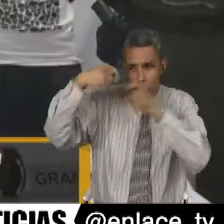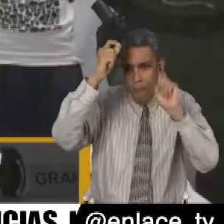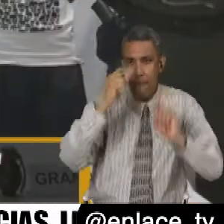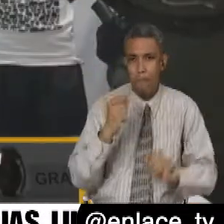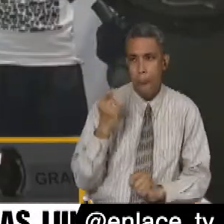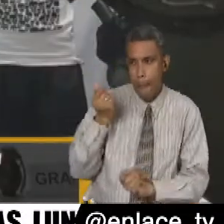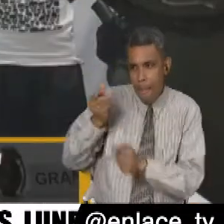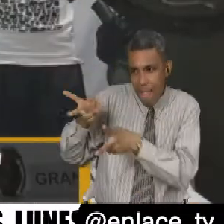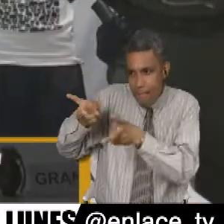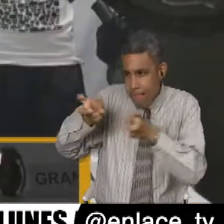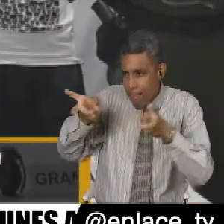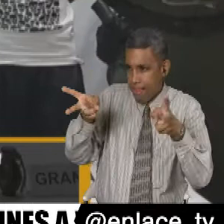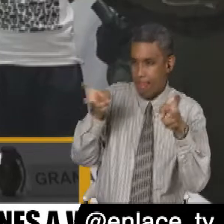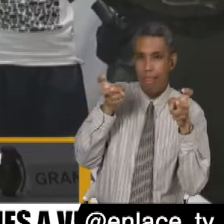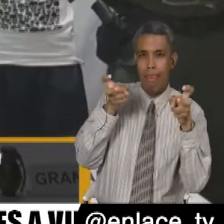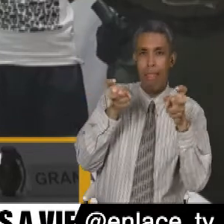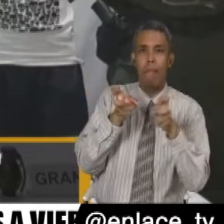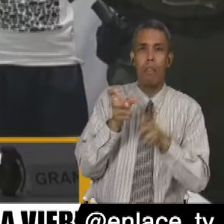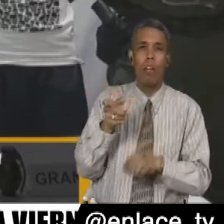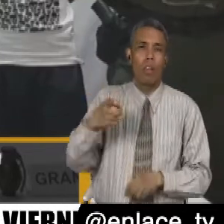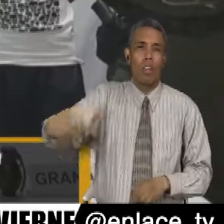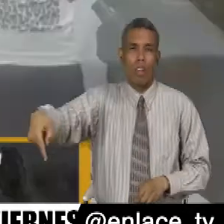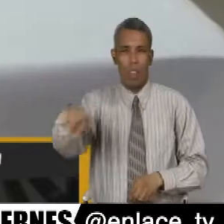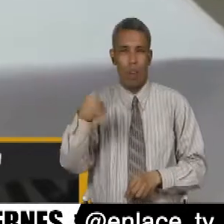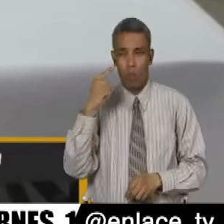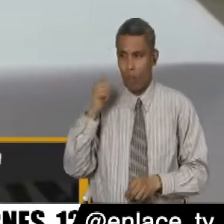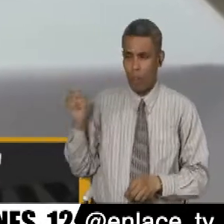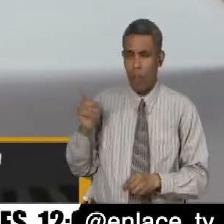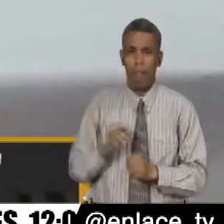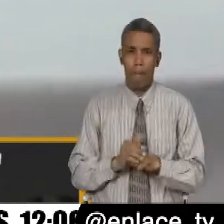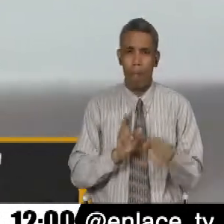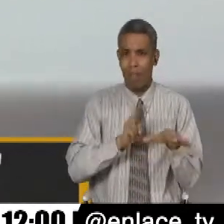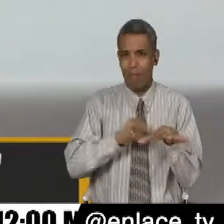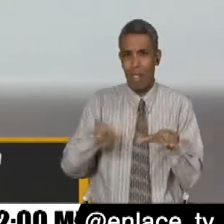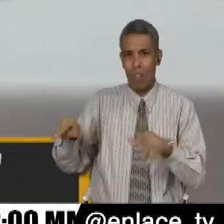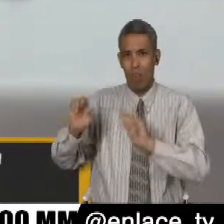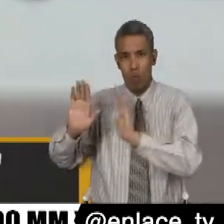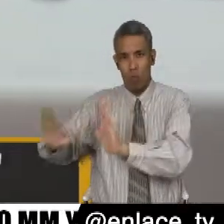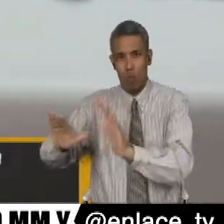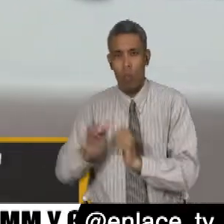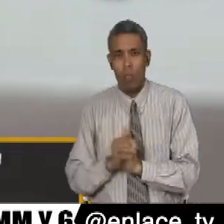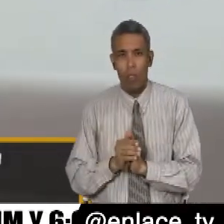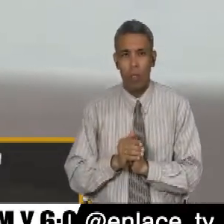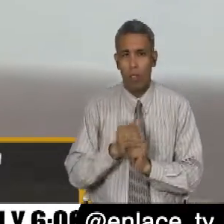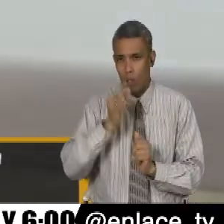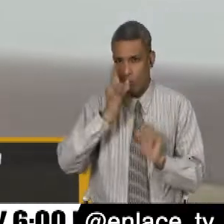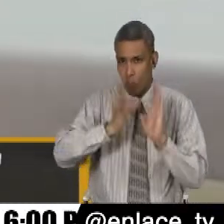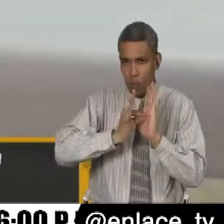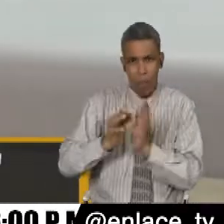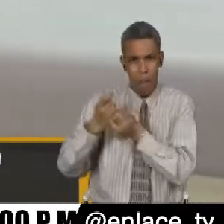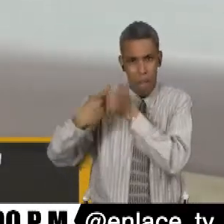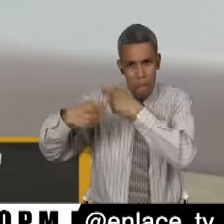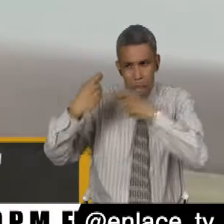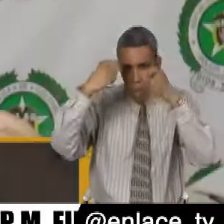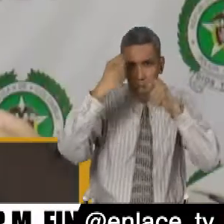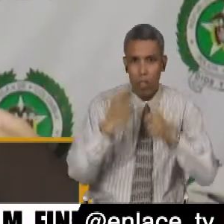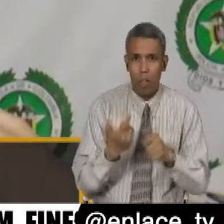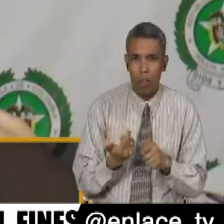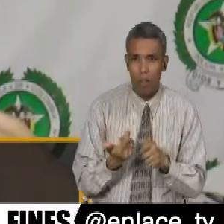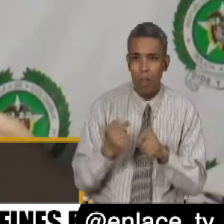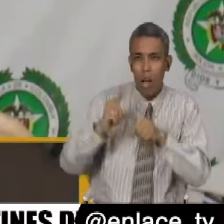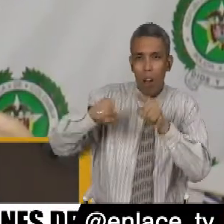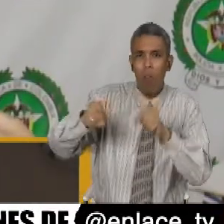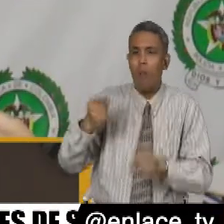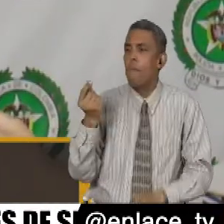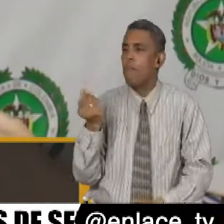alejandro torre dio a conocer que estas personas pertenecían a la banda de los marinos dedicados al tráfico estupefacientes y a la extorsión y